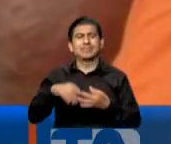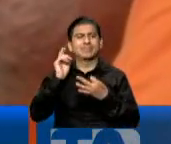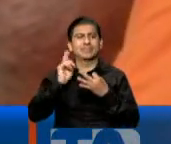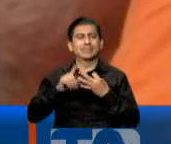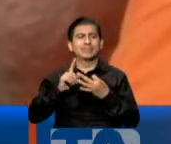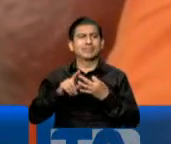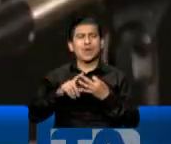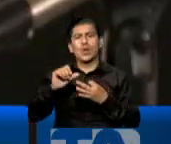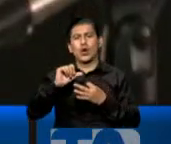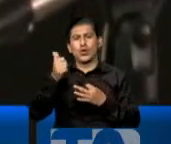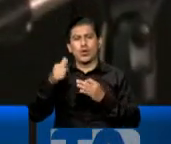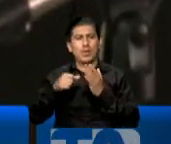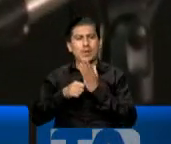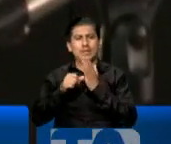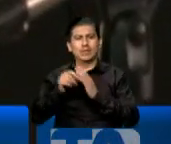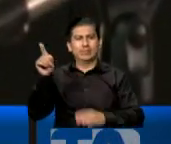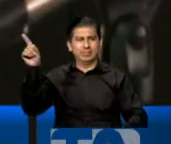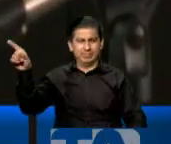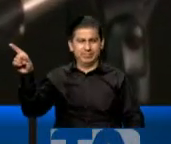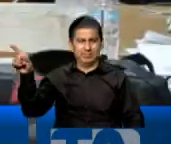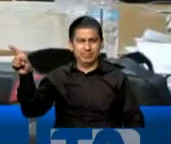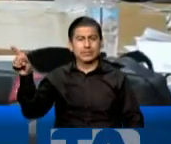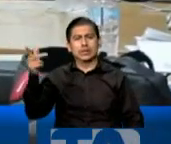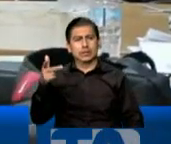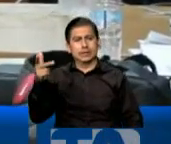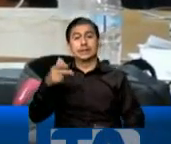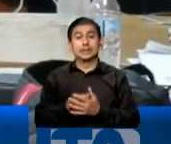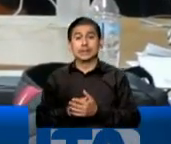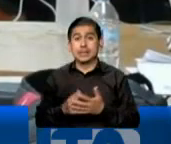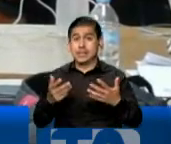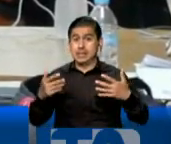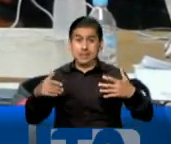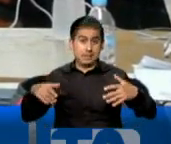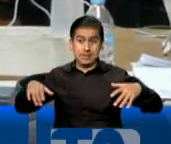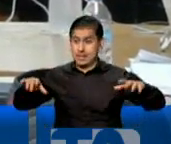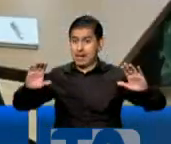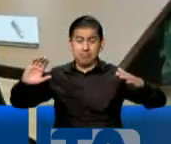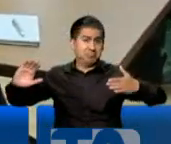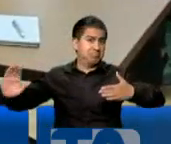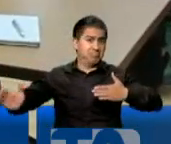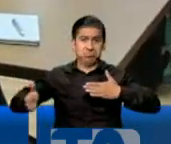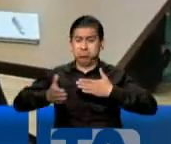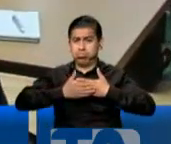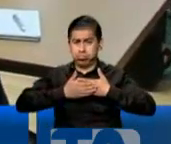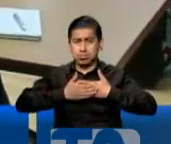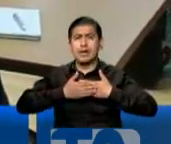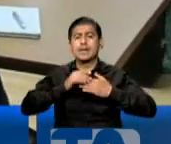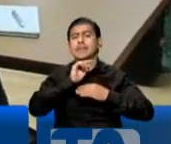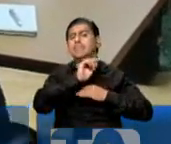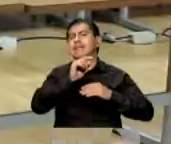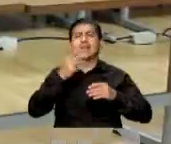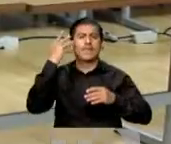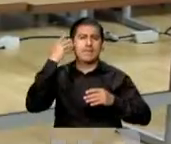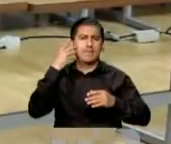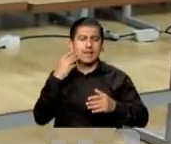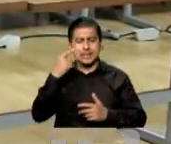Yanuseli y el exministro de Hidrocarburos Wilson Pastor. Luego de los alegatos de cierre, se prevé que el tribunal se tome varios días para su